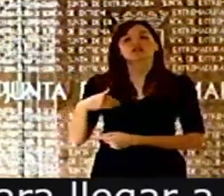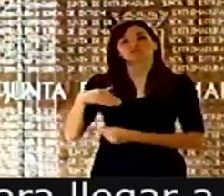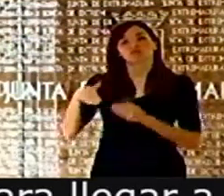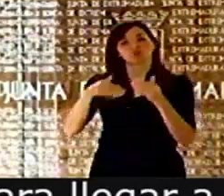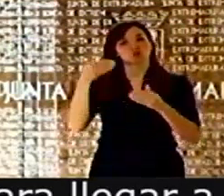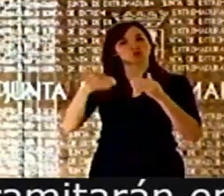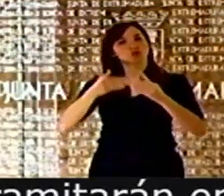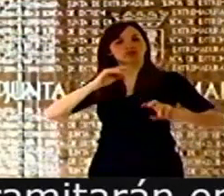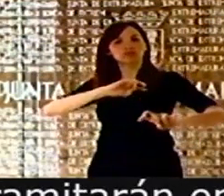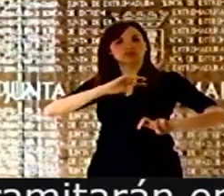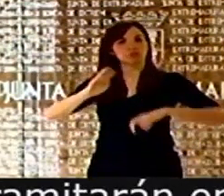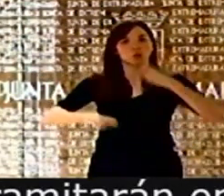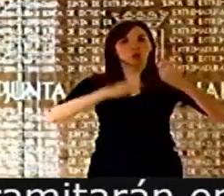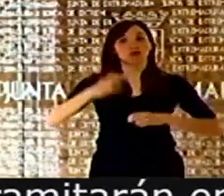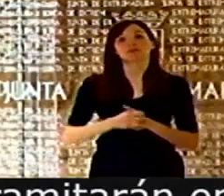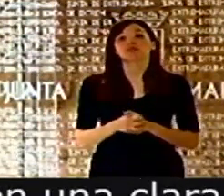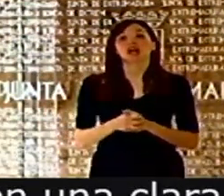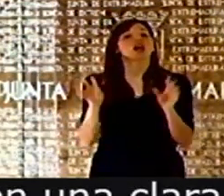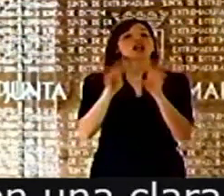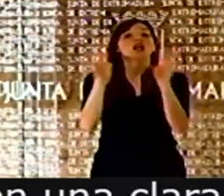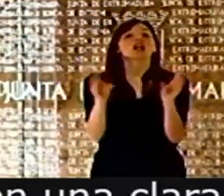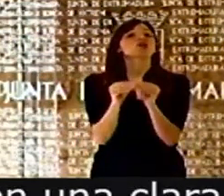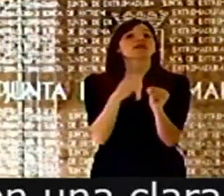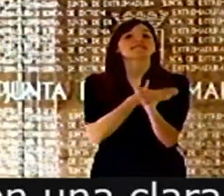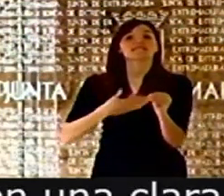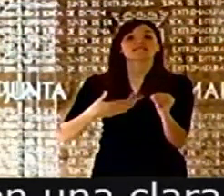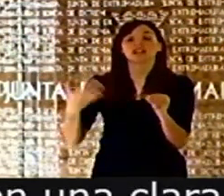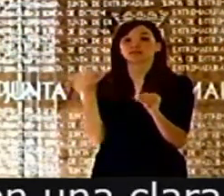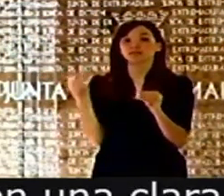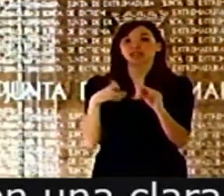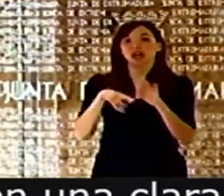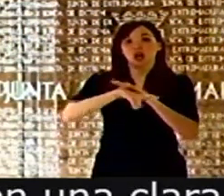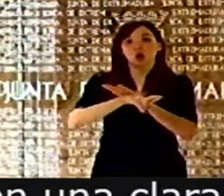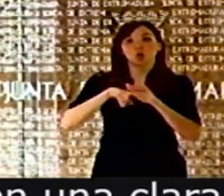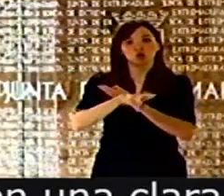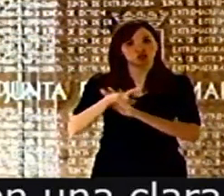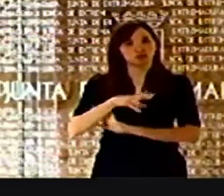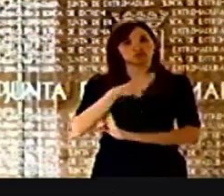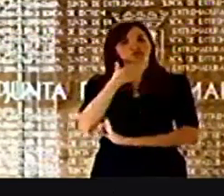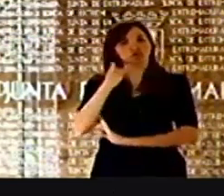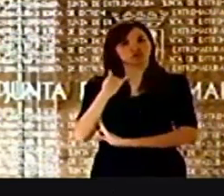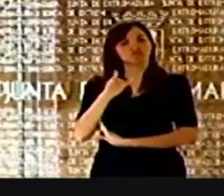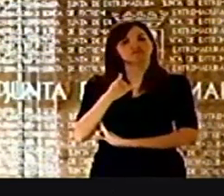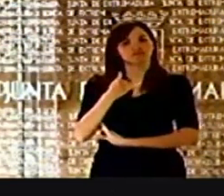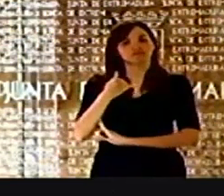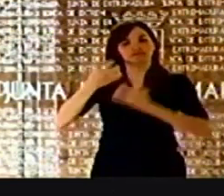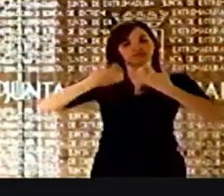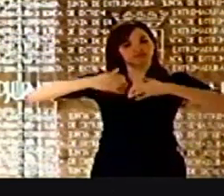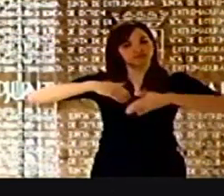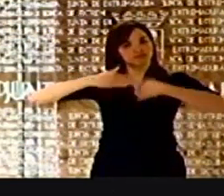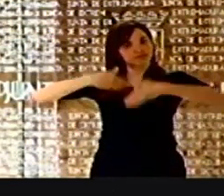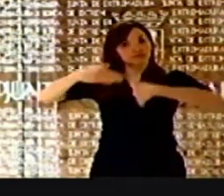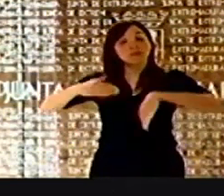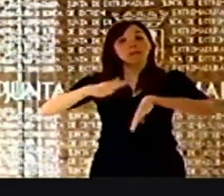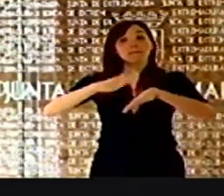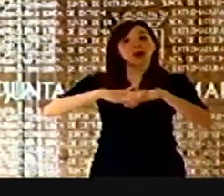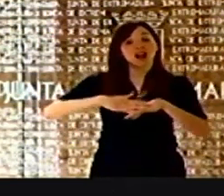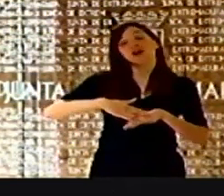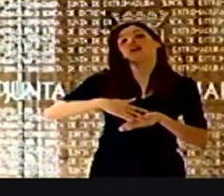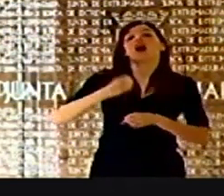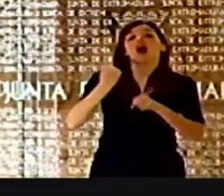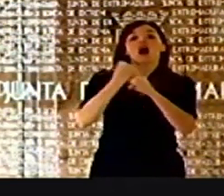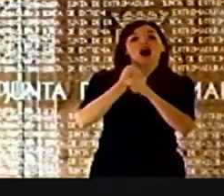innovadora. Se trata, en definitiva, de poner en marcha un instrumento ágil y eficaz que facilite la realización de actividades de I+D